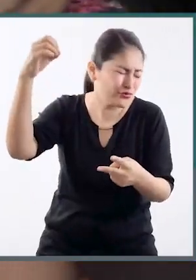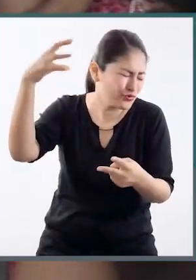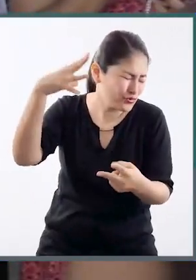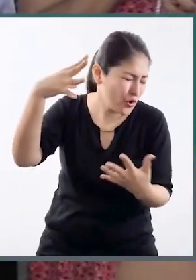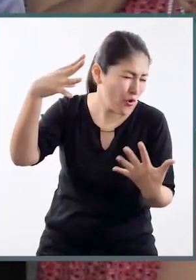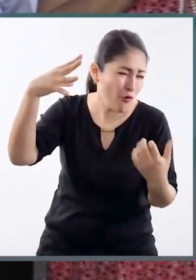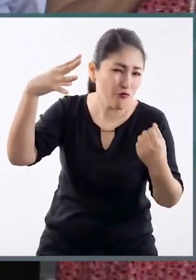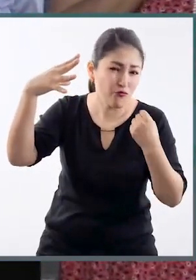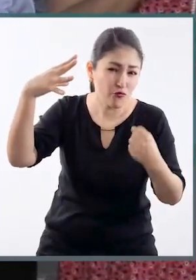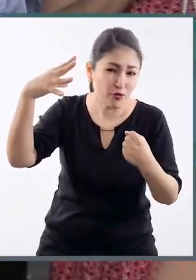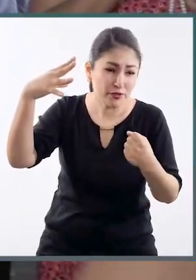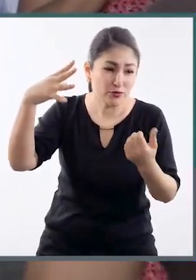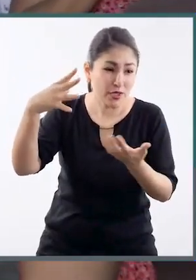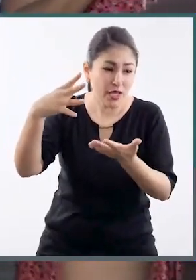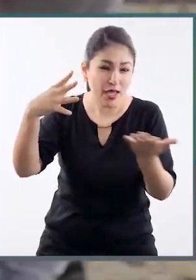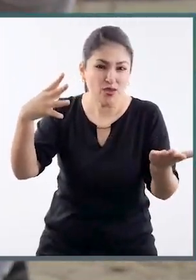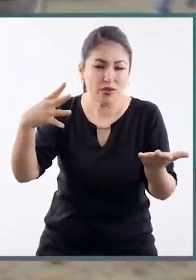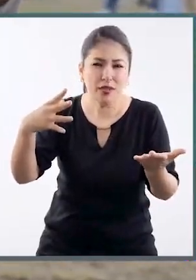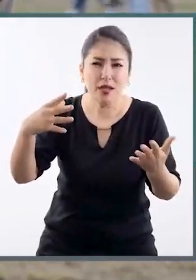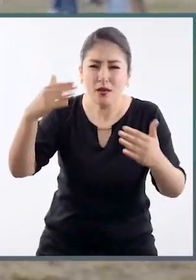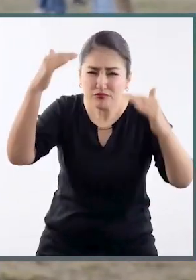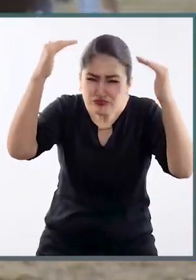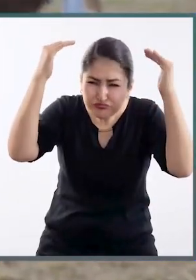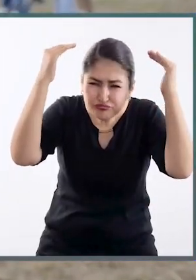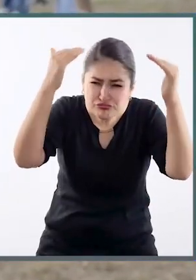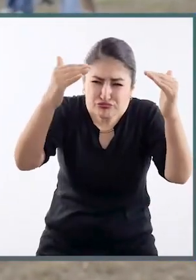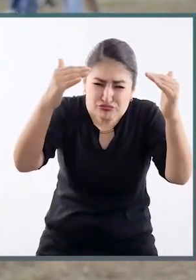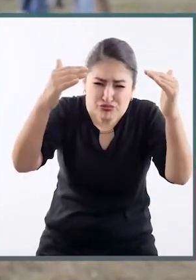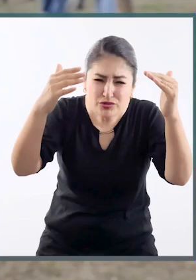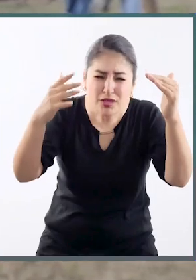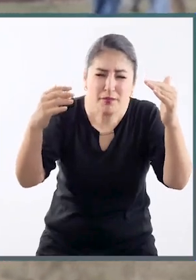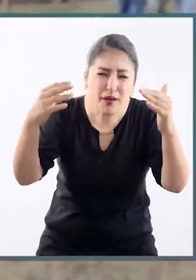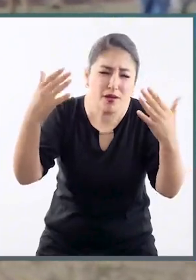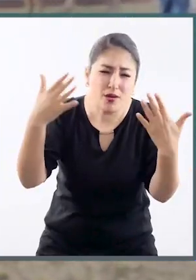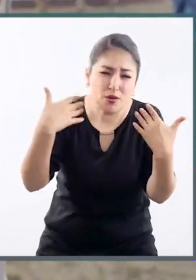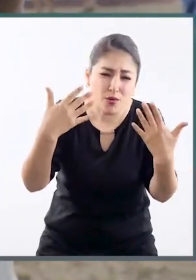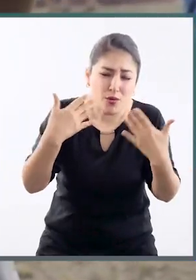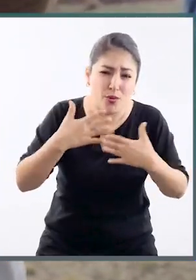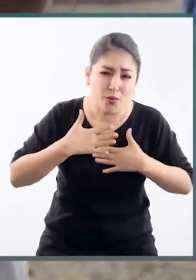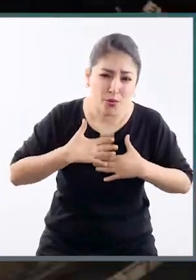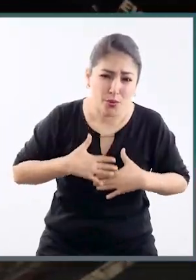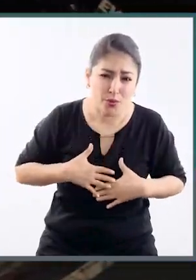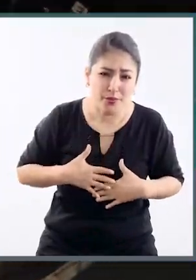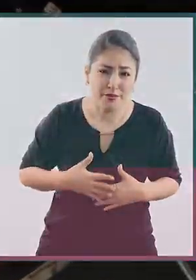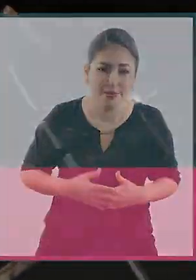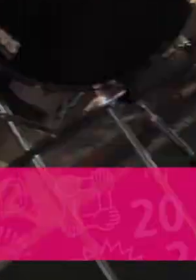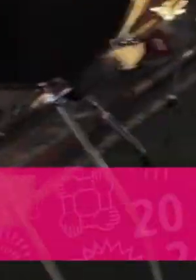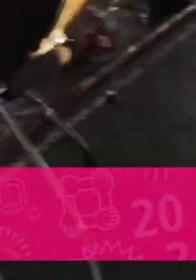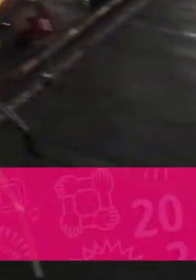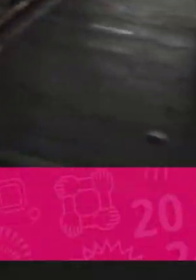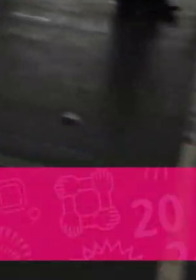tan intenso que comienzan ellos a buscar sombra para escapar un poquito del calor.